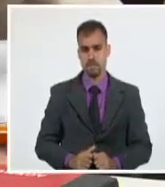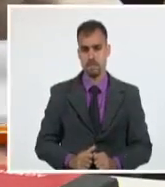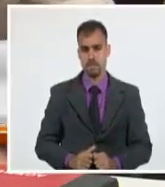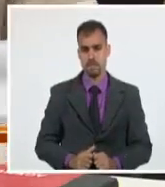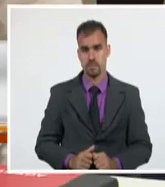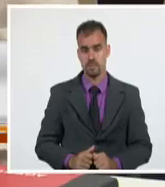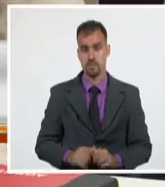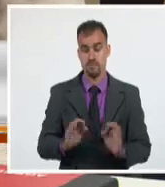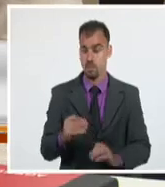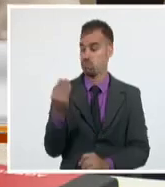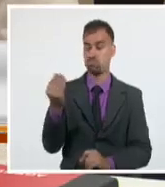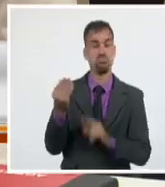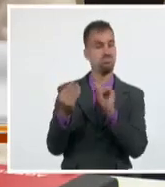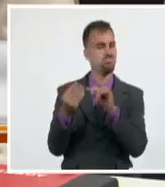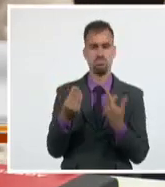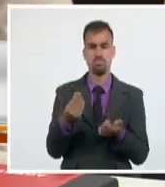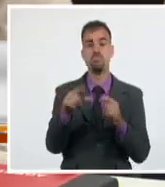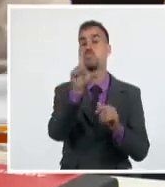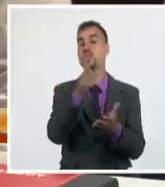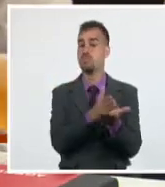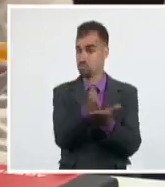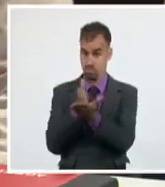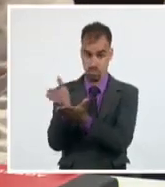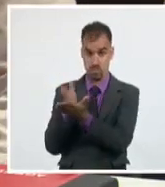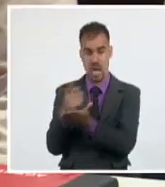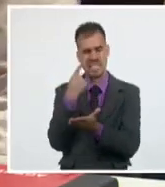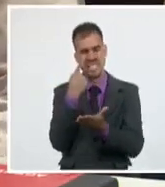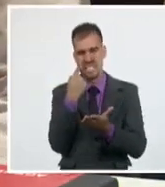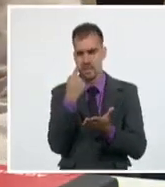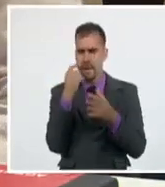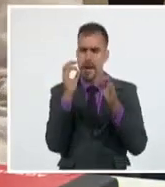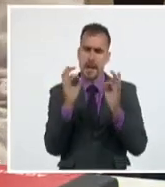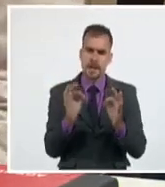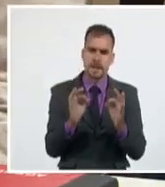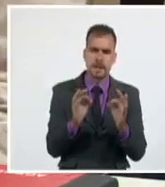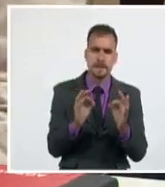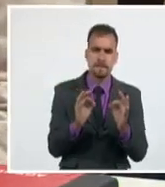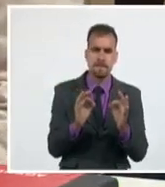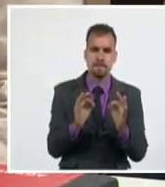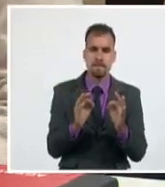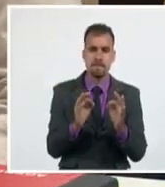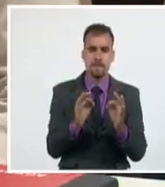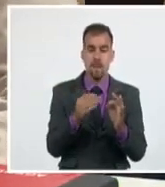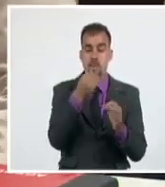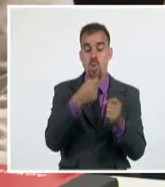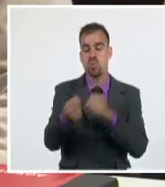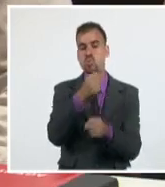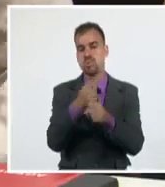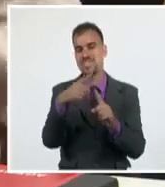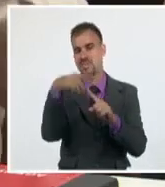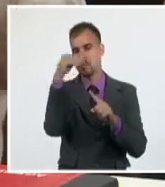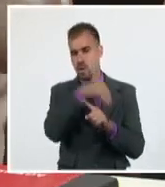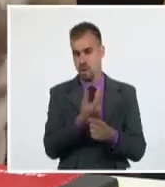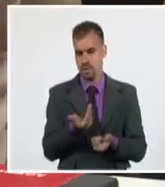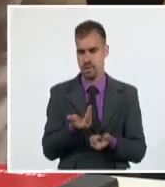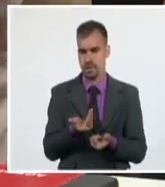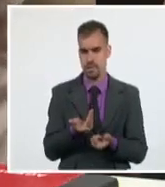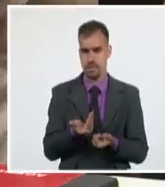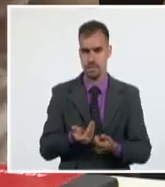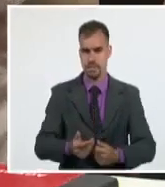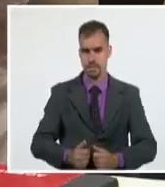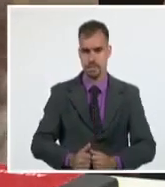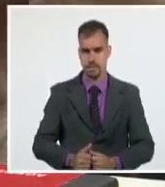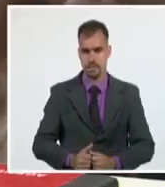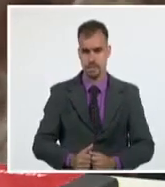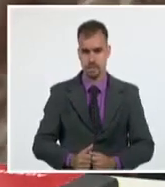de los documentos, fortalece una visión del uso de la tecnología, la información y las comunicaciones en